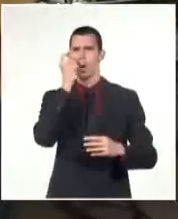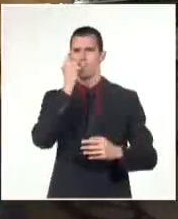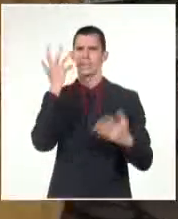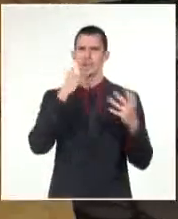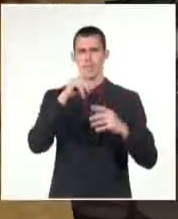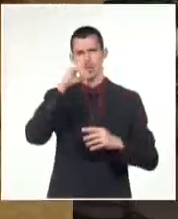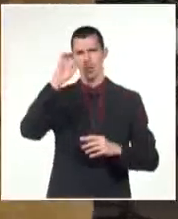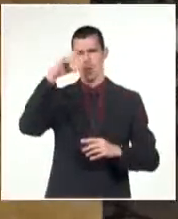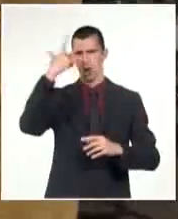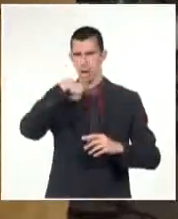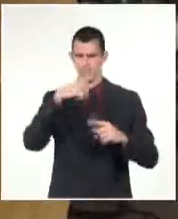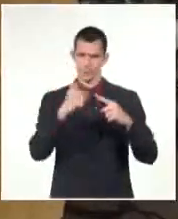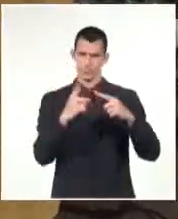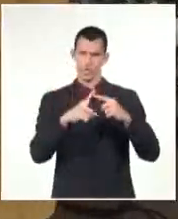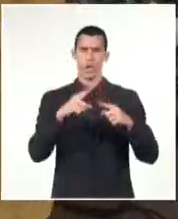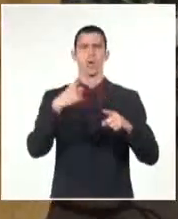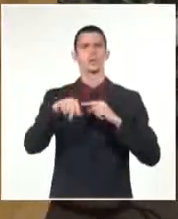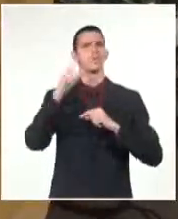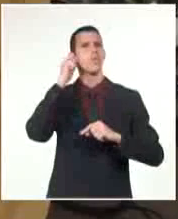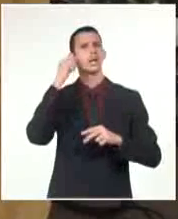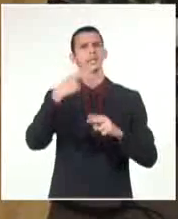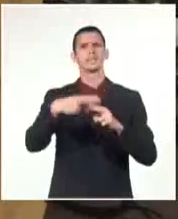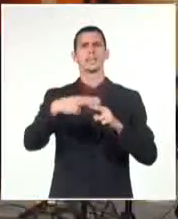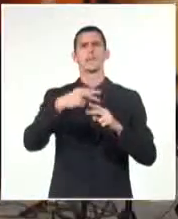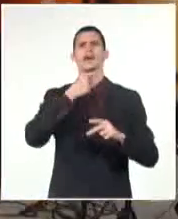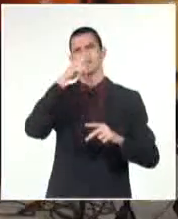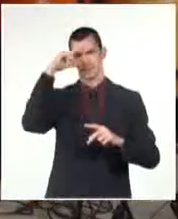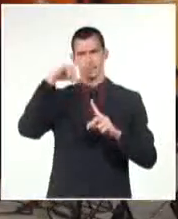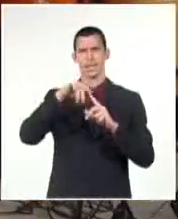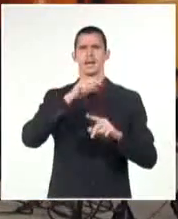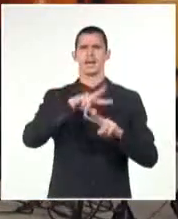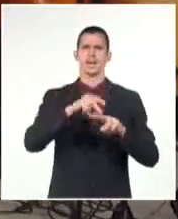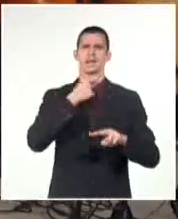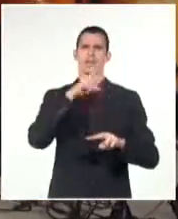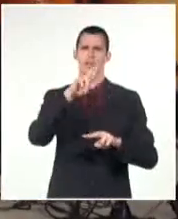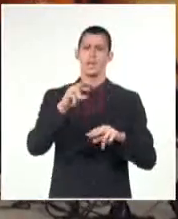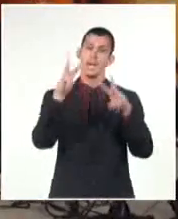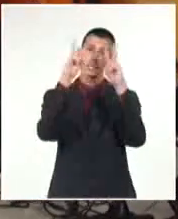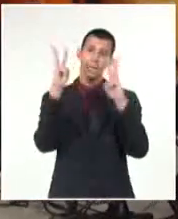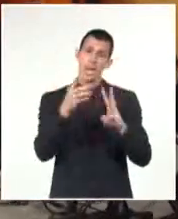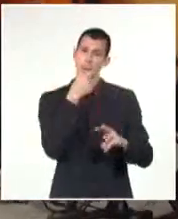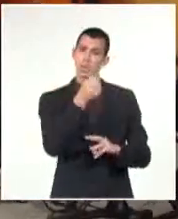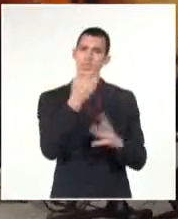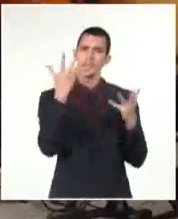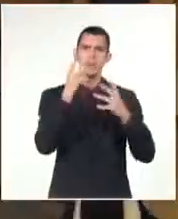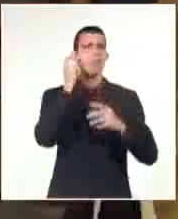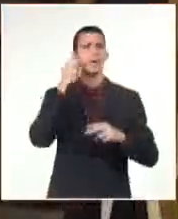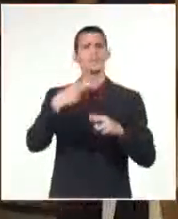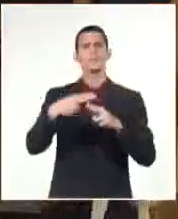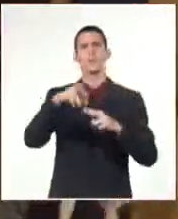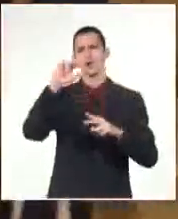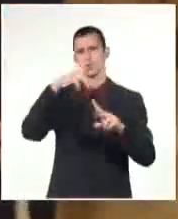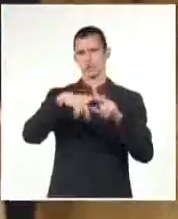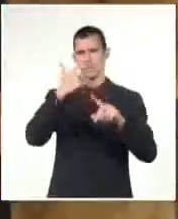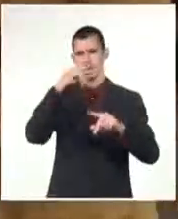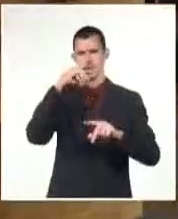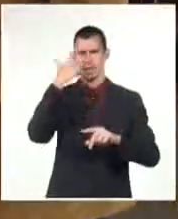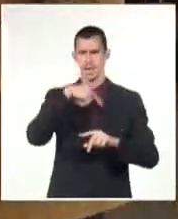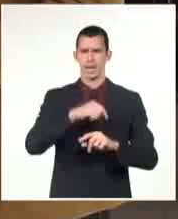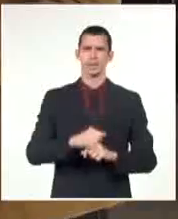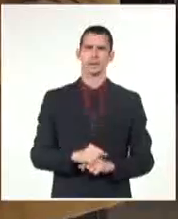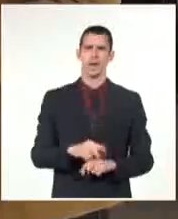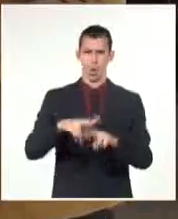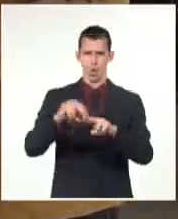Noa y Esther Díaz, respectivamente. Obtuvo el premio en periodismo hipermedia Rosana Rivero Ricardo, del periódico Ahora de